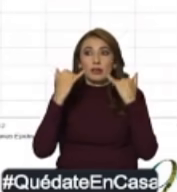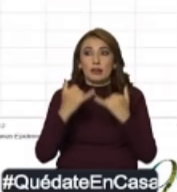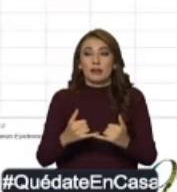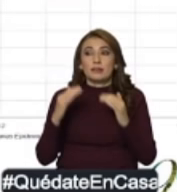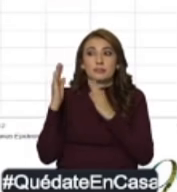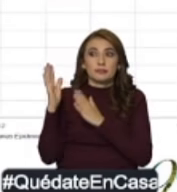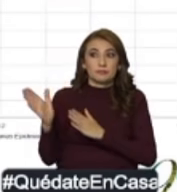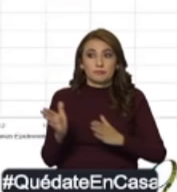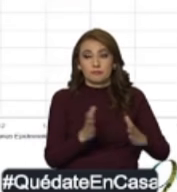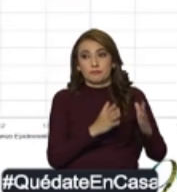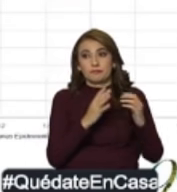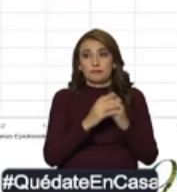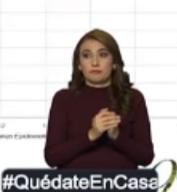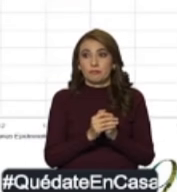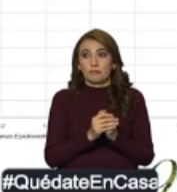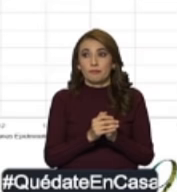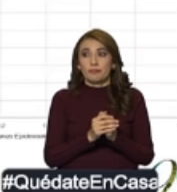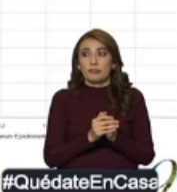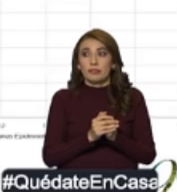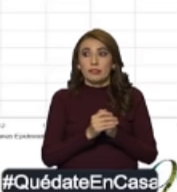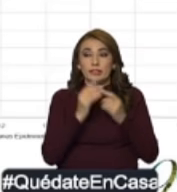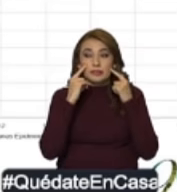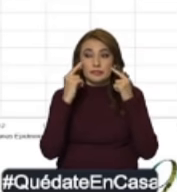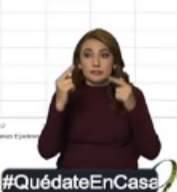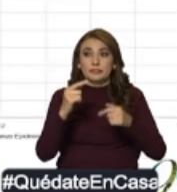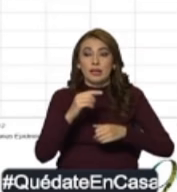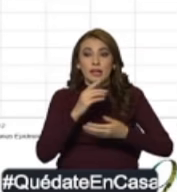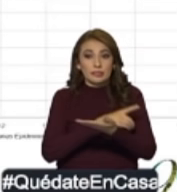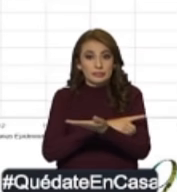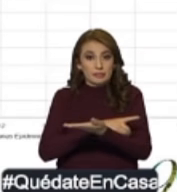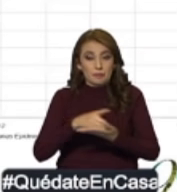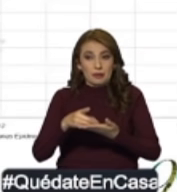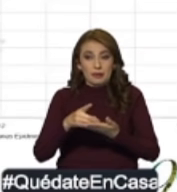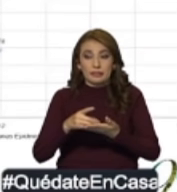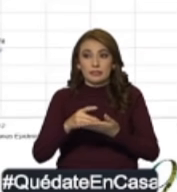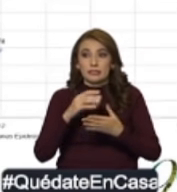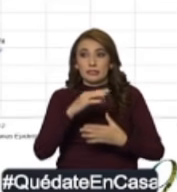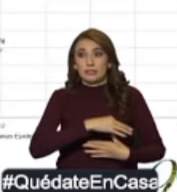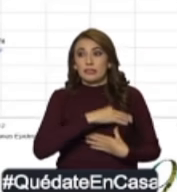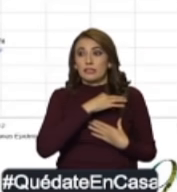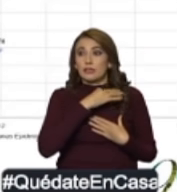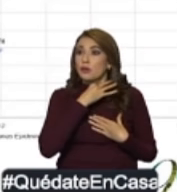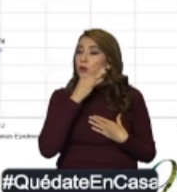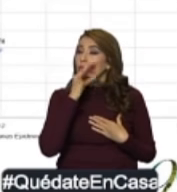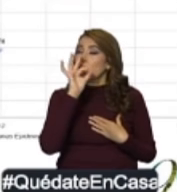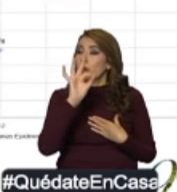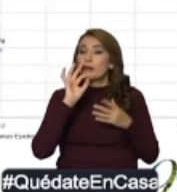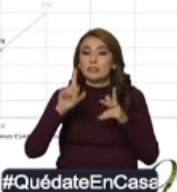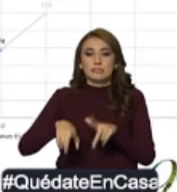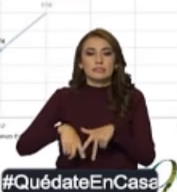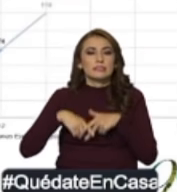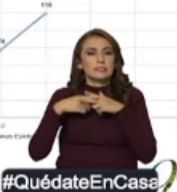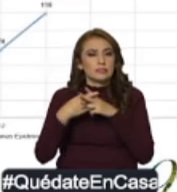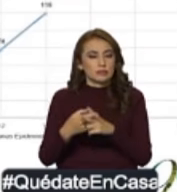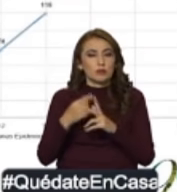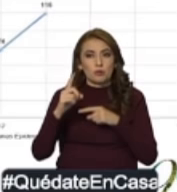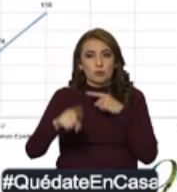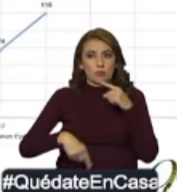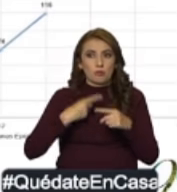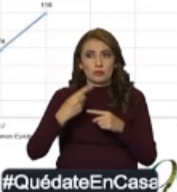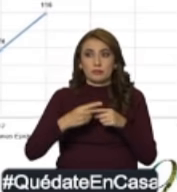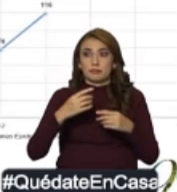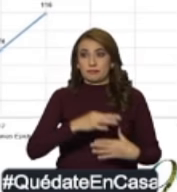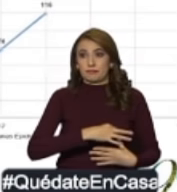cantones, la tasa COVID por semana epidemiológica calculadas a partir del inicio de la pandemia a nivel